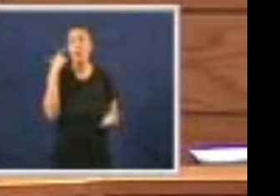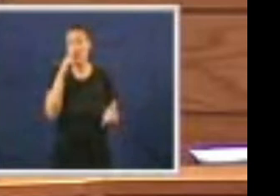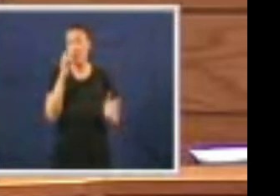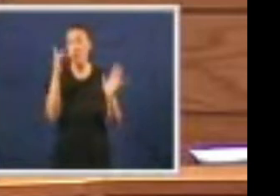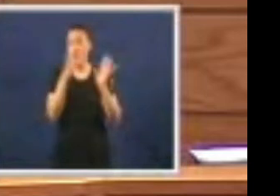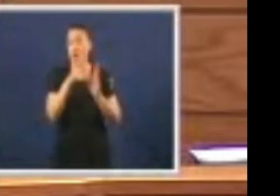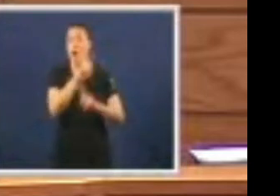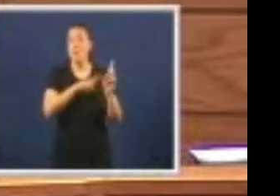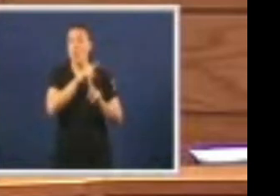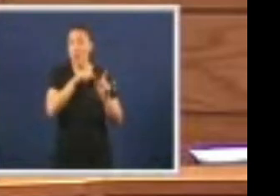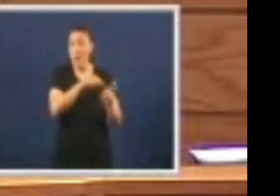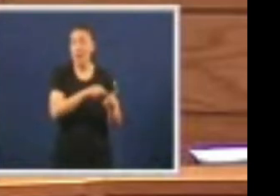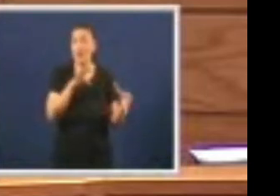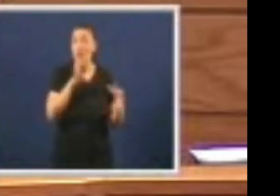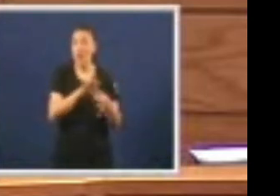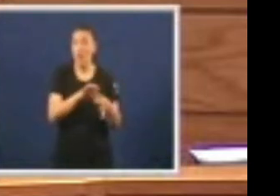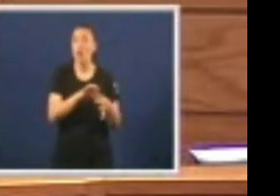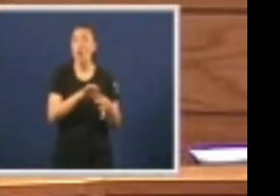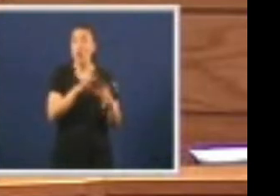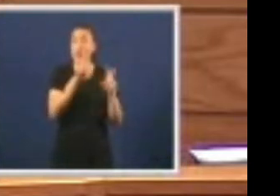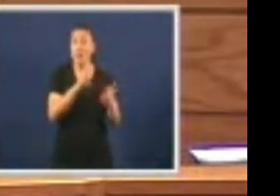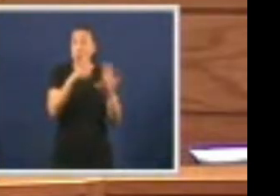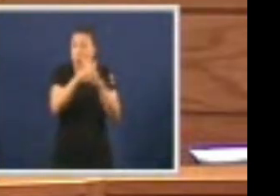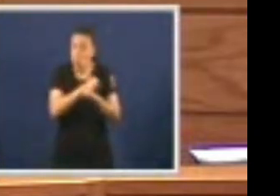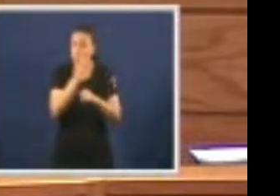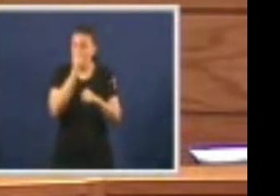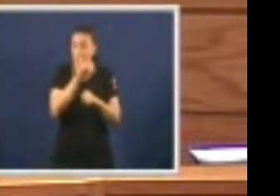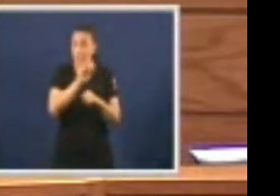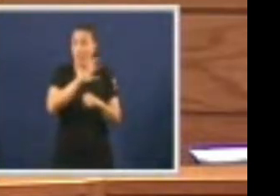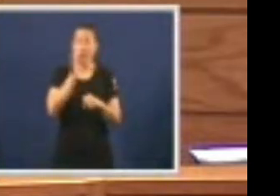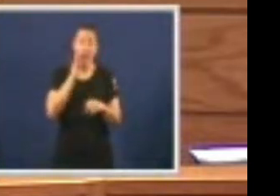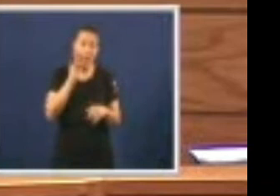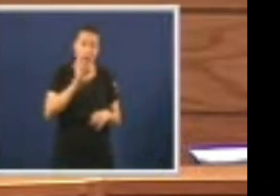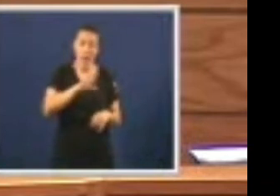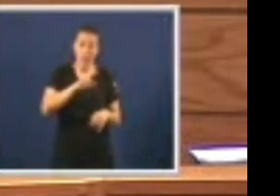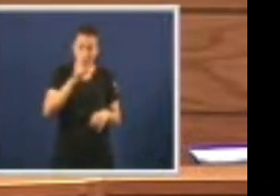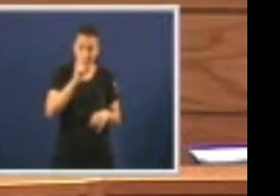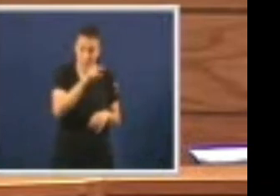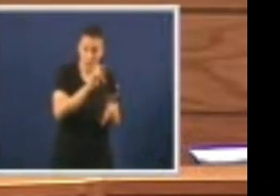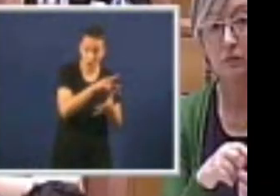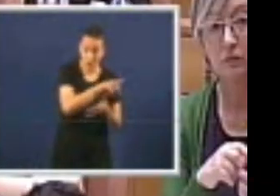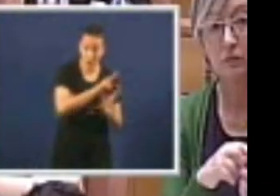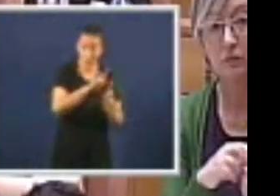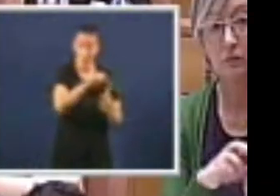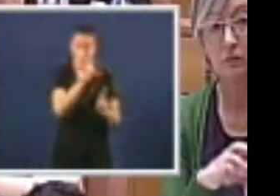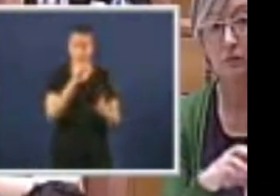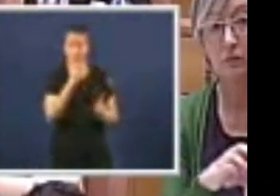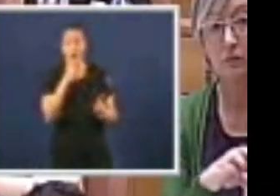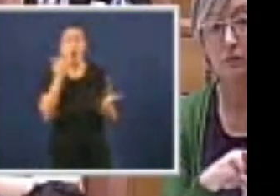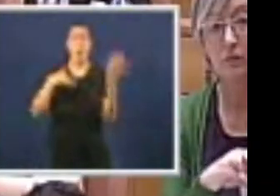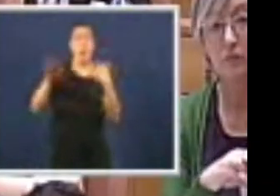seus problemas relacionado con temas oscuros coa corrupción, señor Alberto Núñez Feijóo, e non queira escurrir a